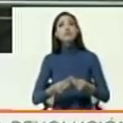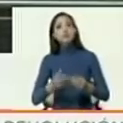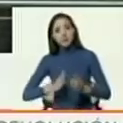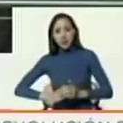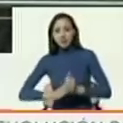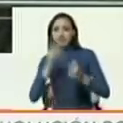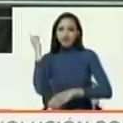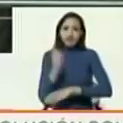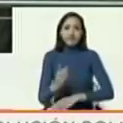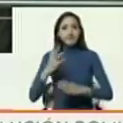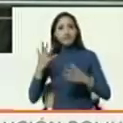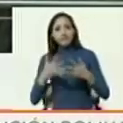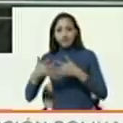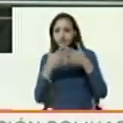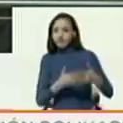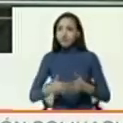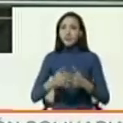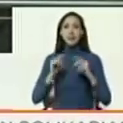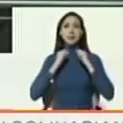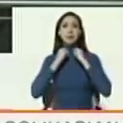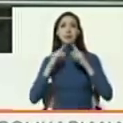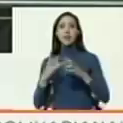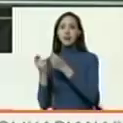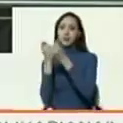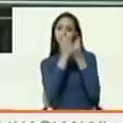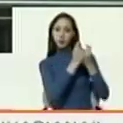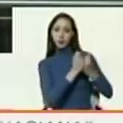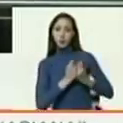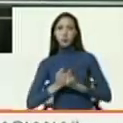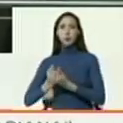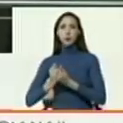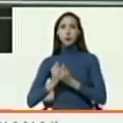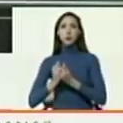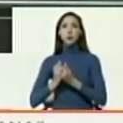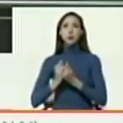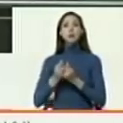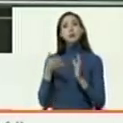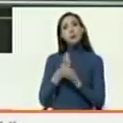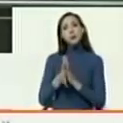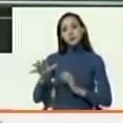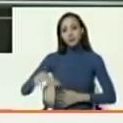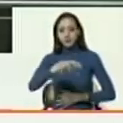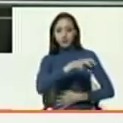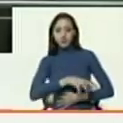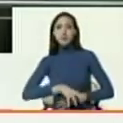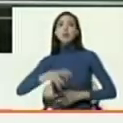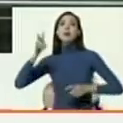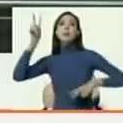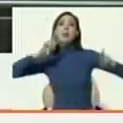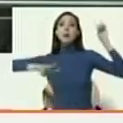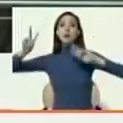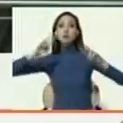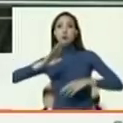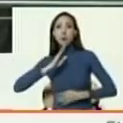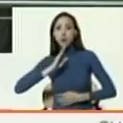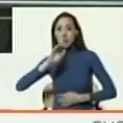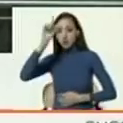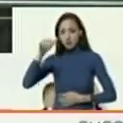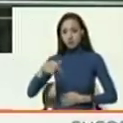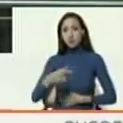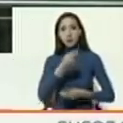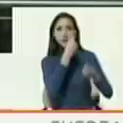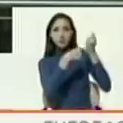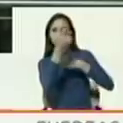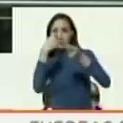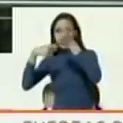estadounidense, genera pérdidas millonarias, particularmente en los sectores del turismo, la banca, el comercio exterior e